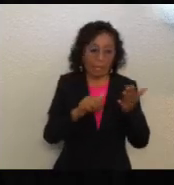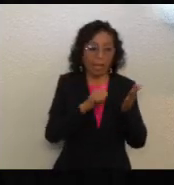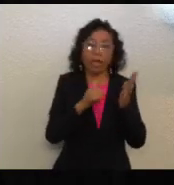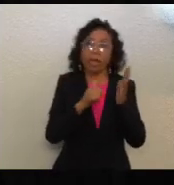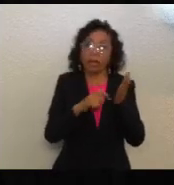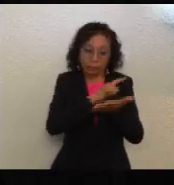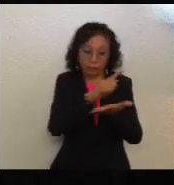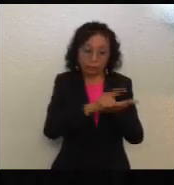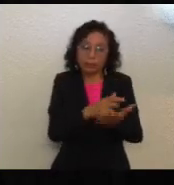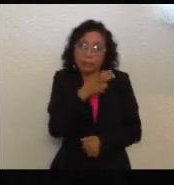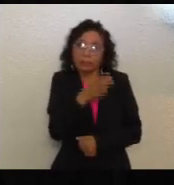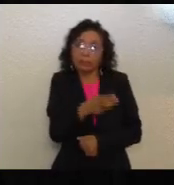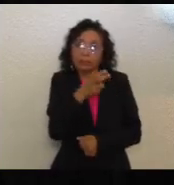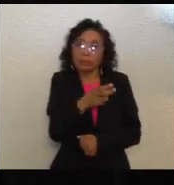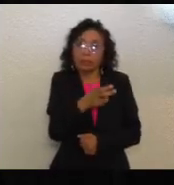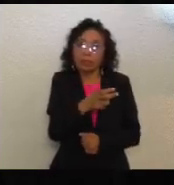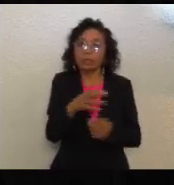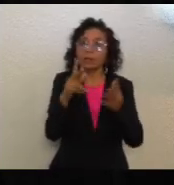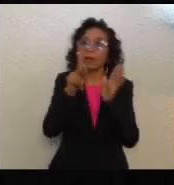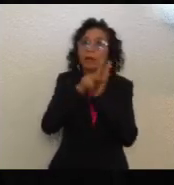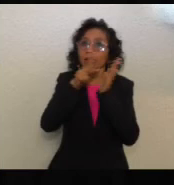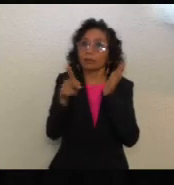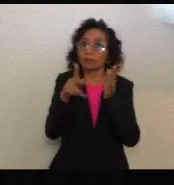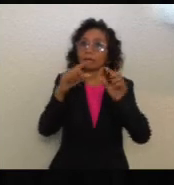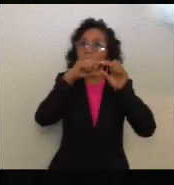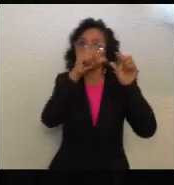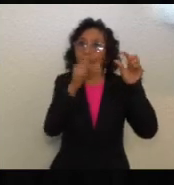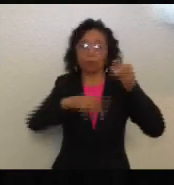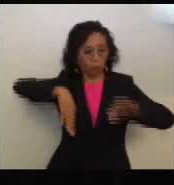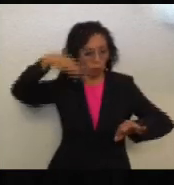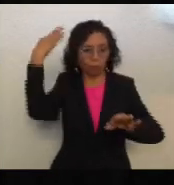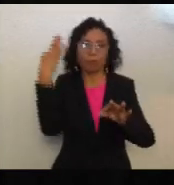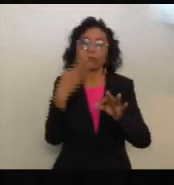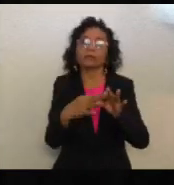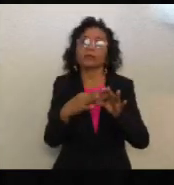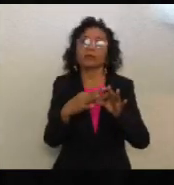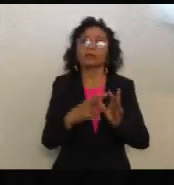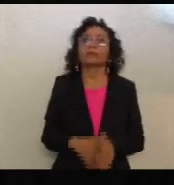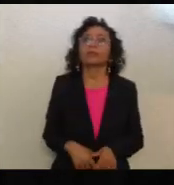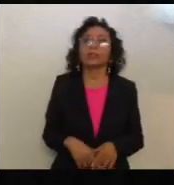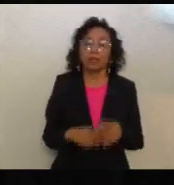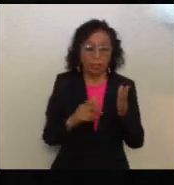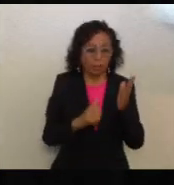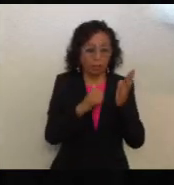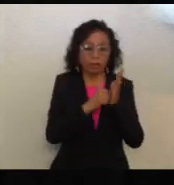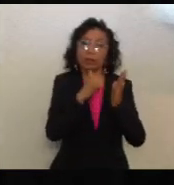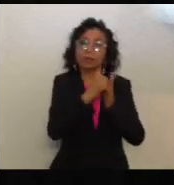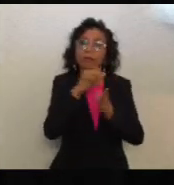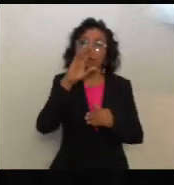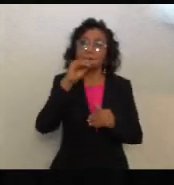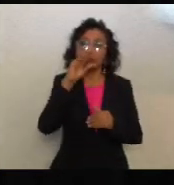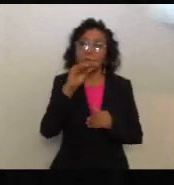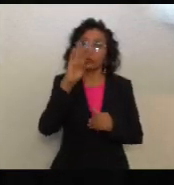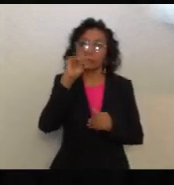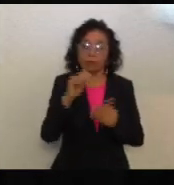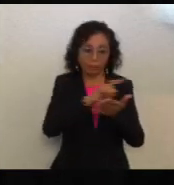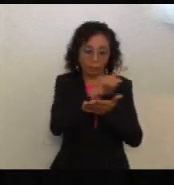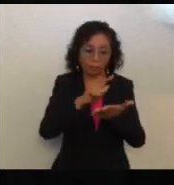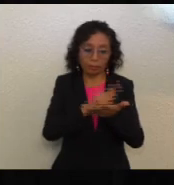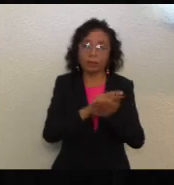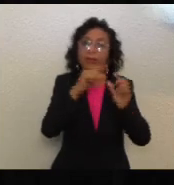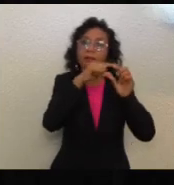día de su publicación en el Diario Oficial de la Federación. En cumplimiento de lo dispuesto por la fracción primera del artículo 89 de la Constitución Política